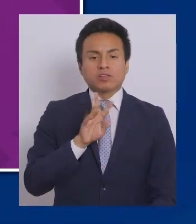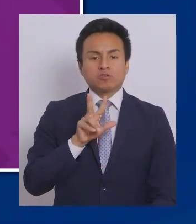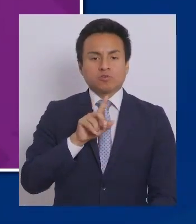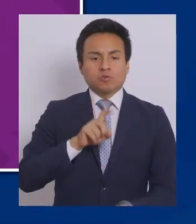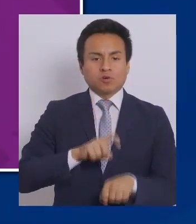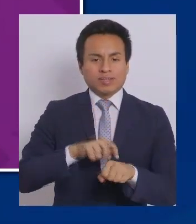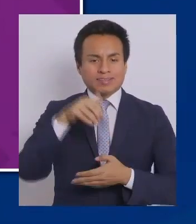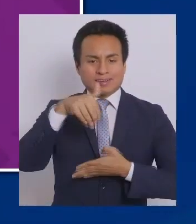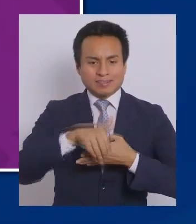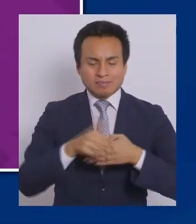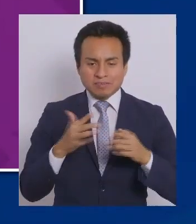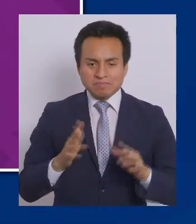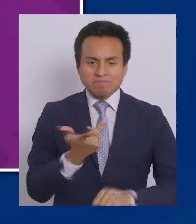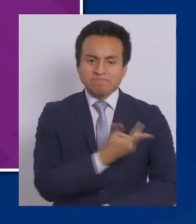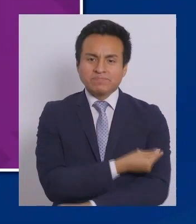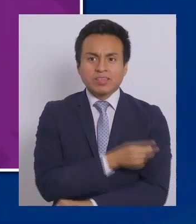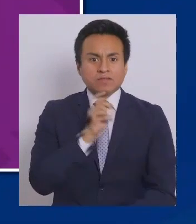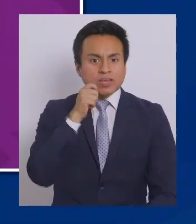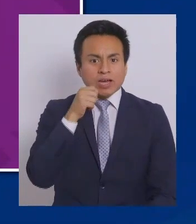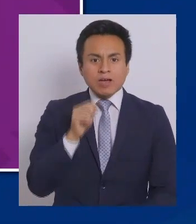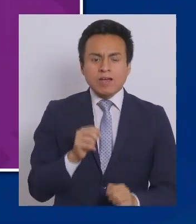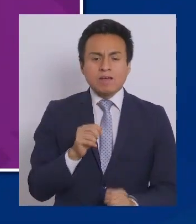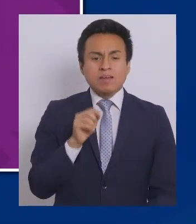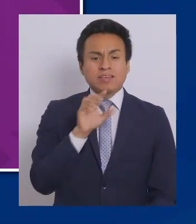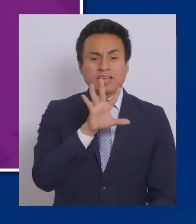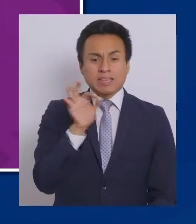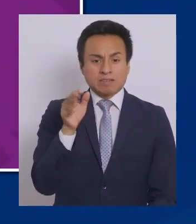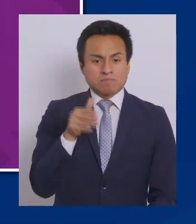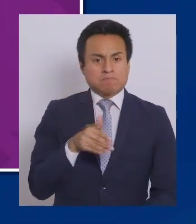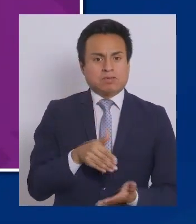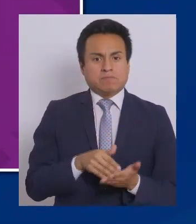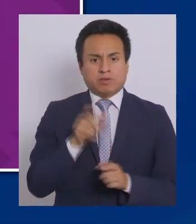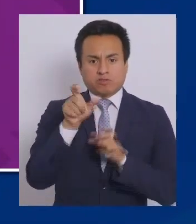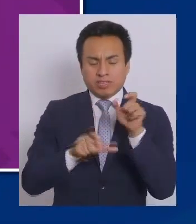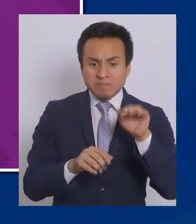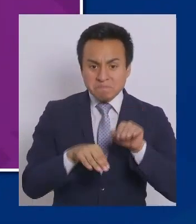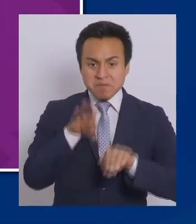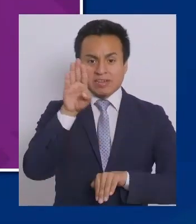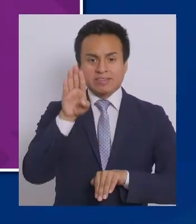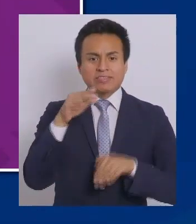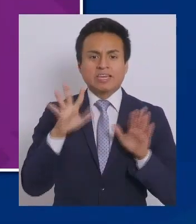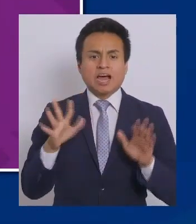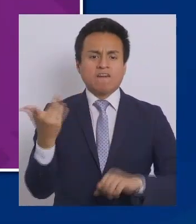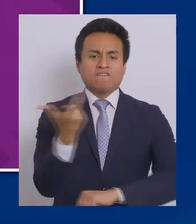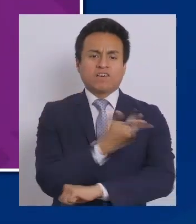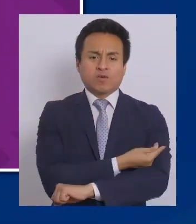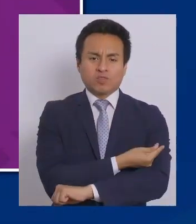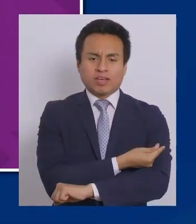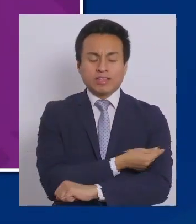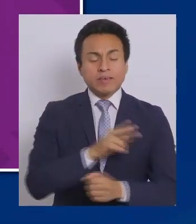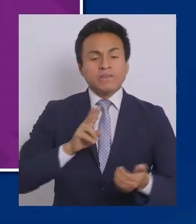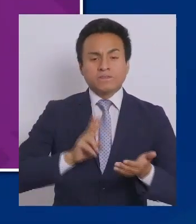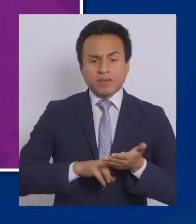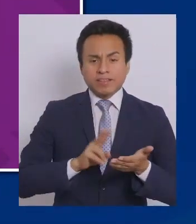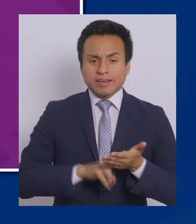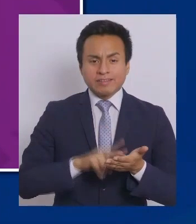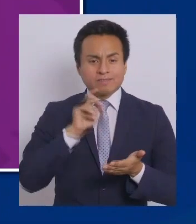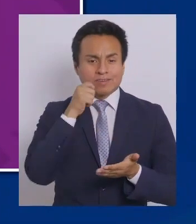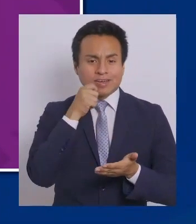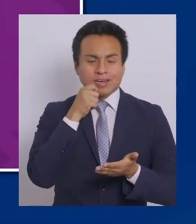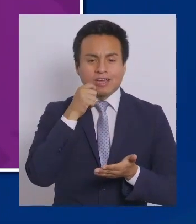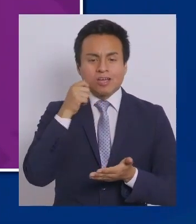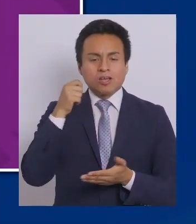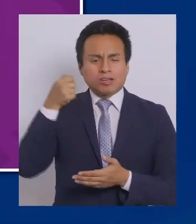horas es decir más más de medio millón de personas que ya están vacunadas y eso realmente es parte de la